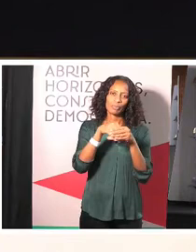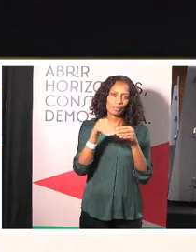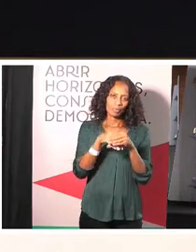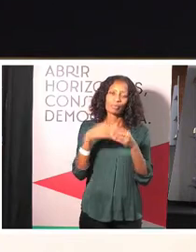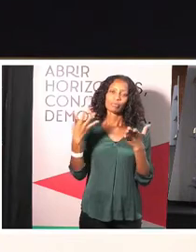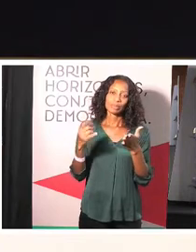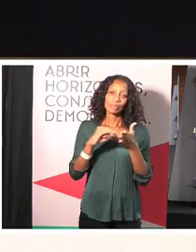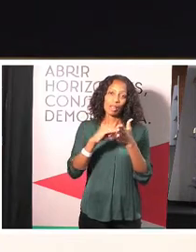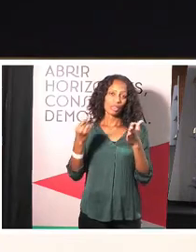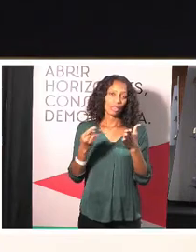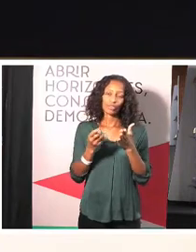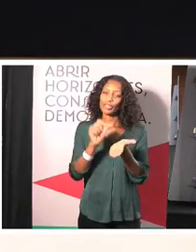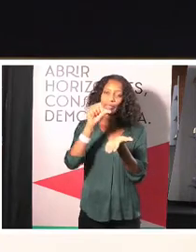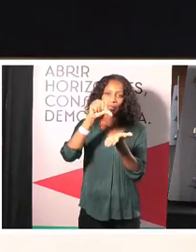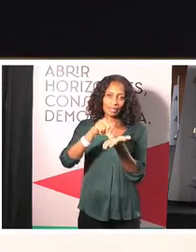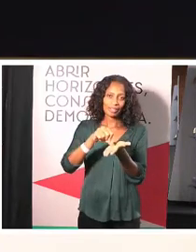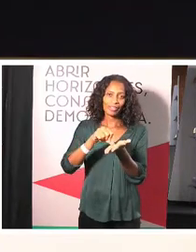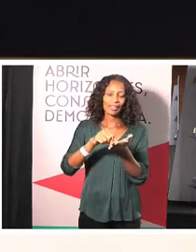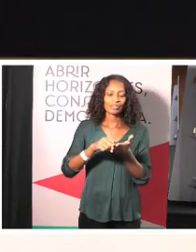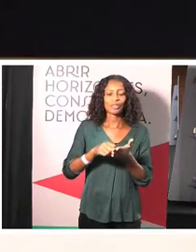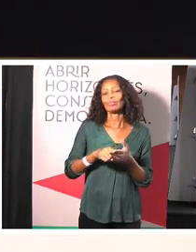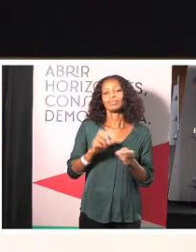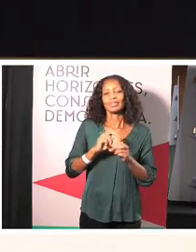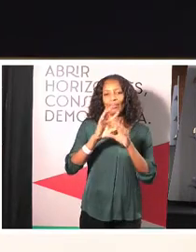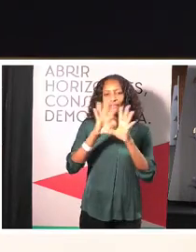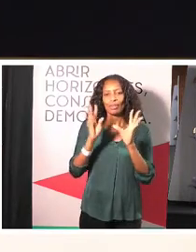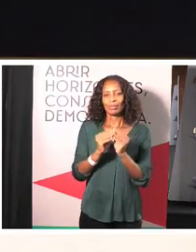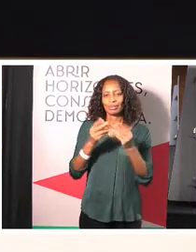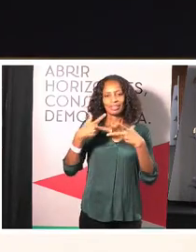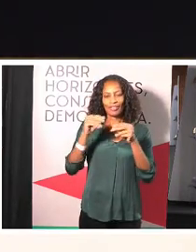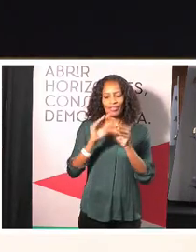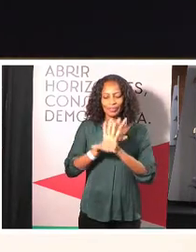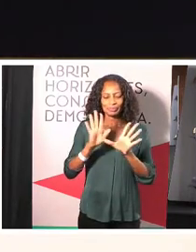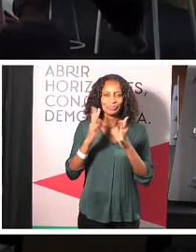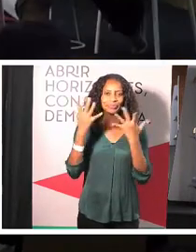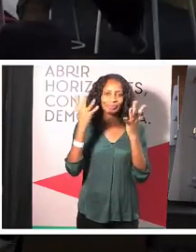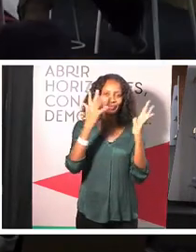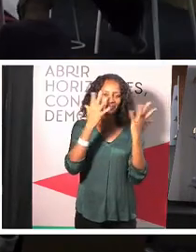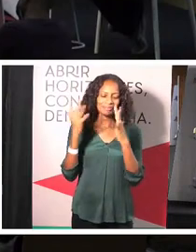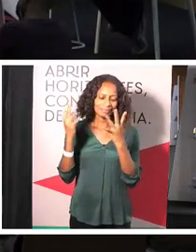centro. Y bueno, no quiero ya concluir aquí, luego habrá más tiempo. Gracias.